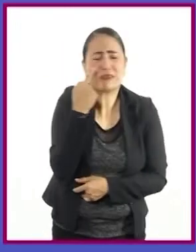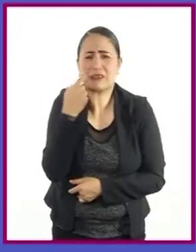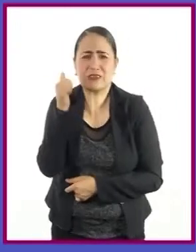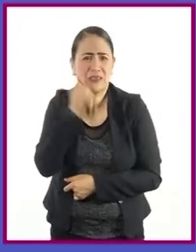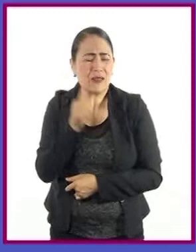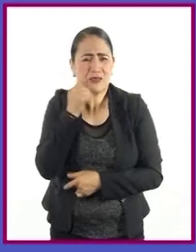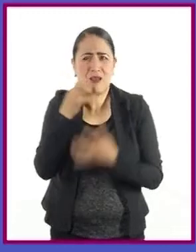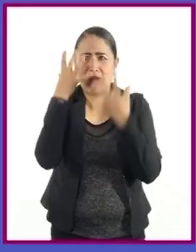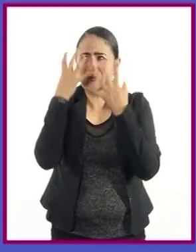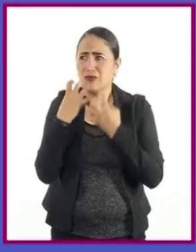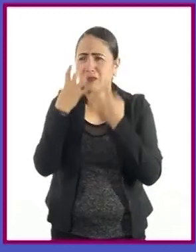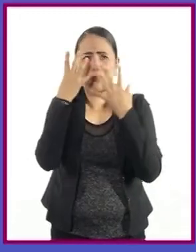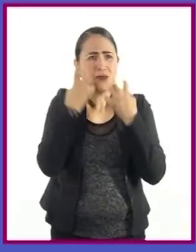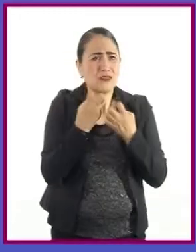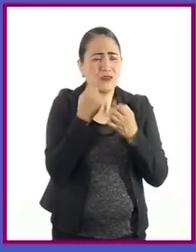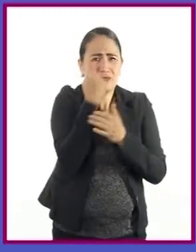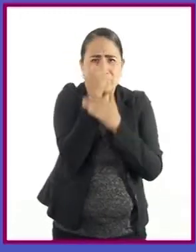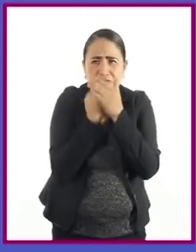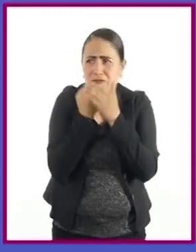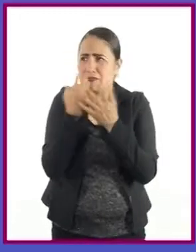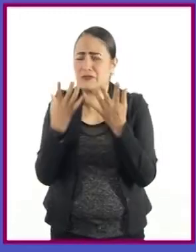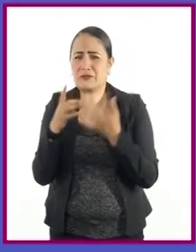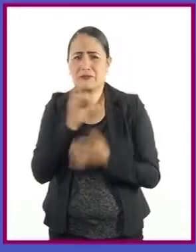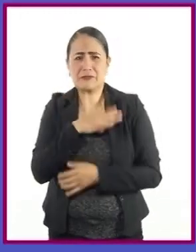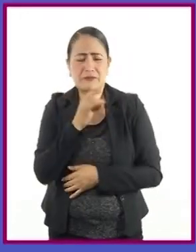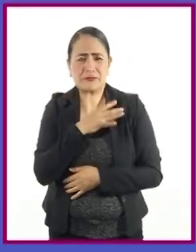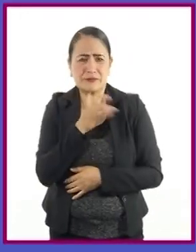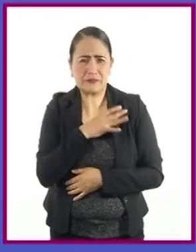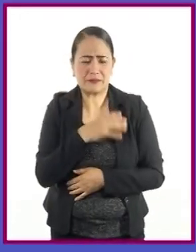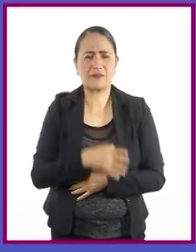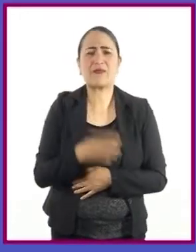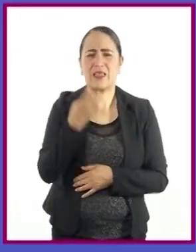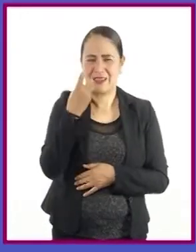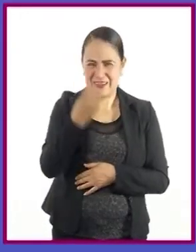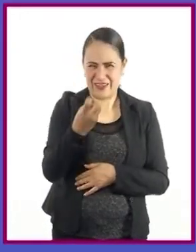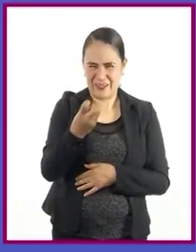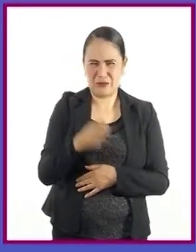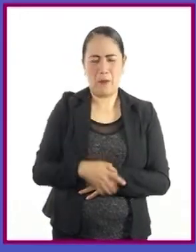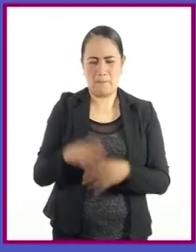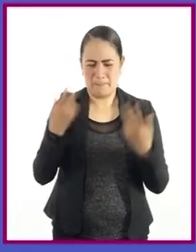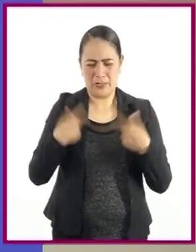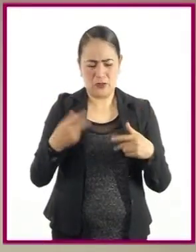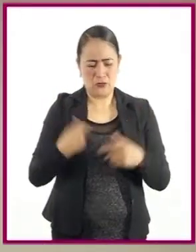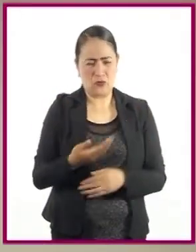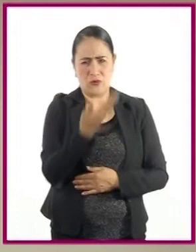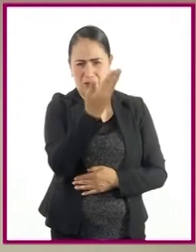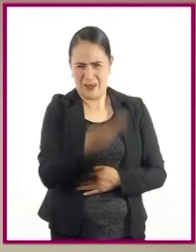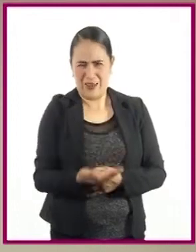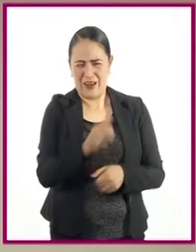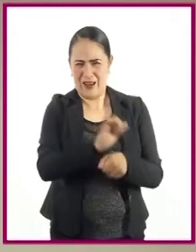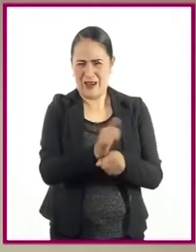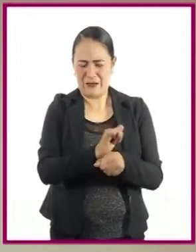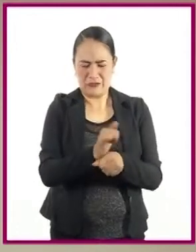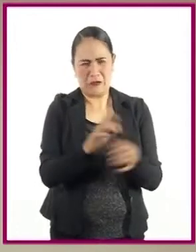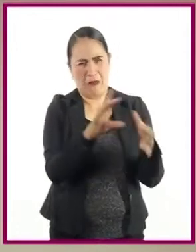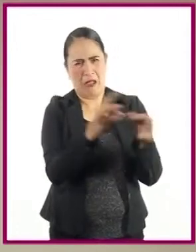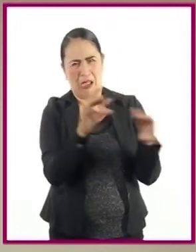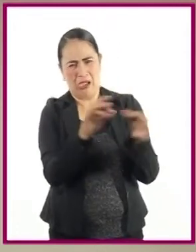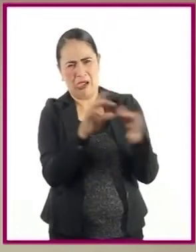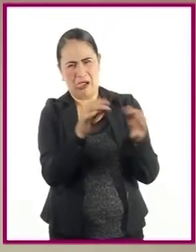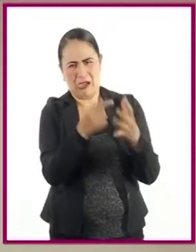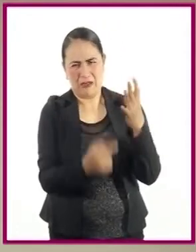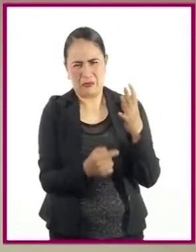angustia. En este espacio se marca el estado de ánimo del personaje y también se va